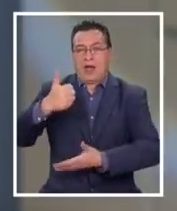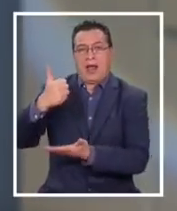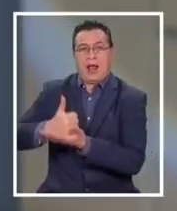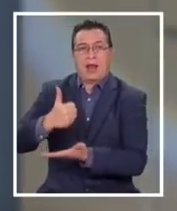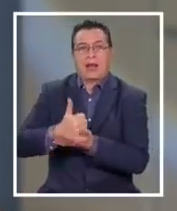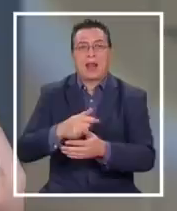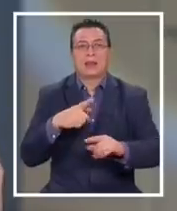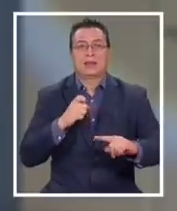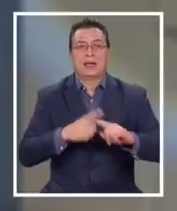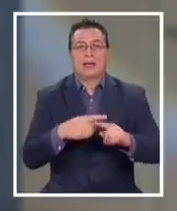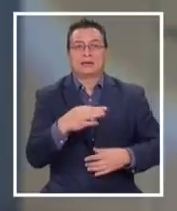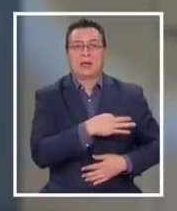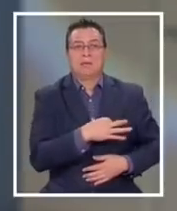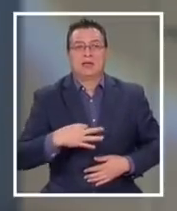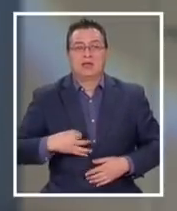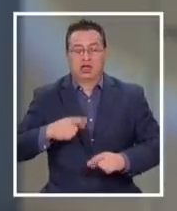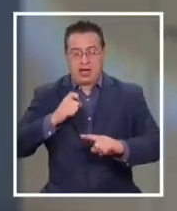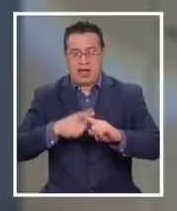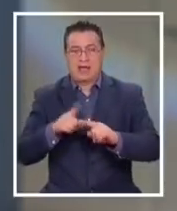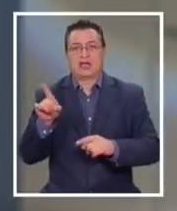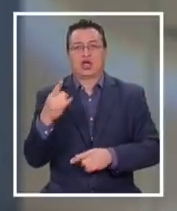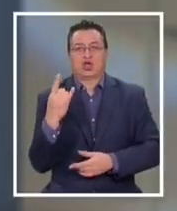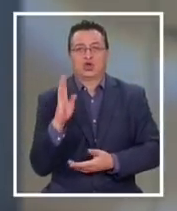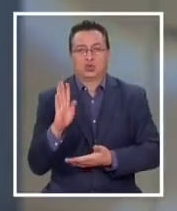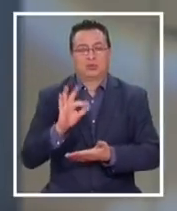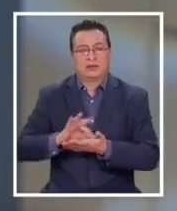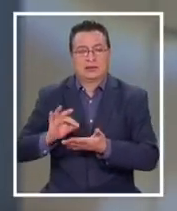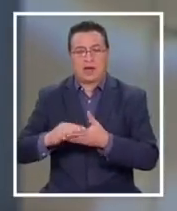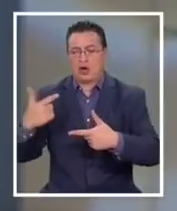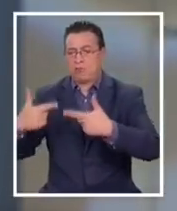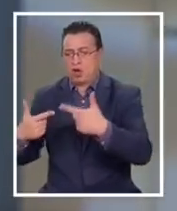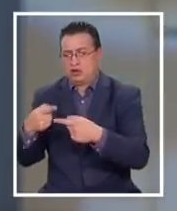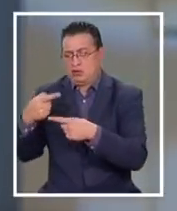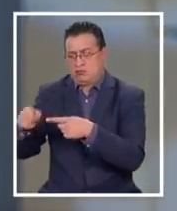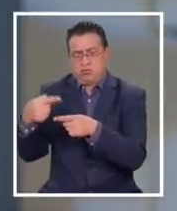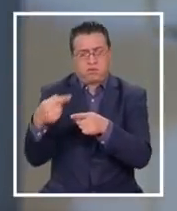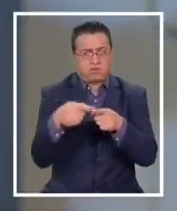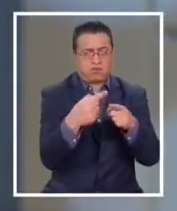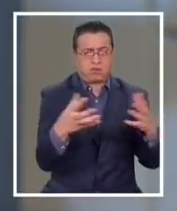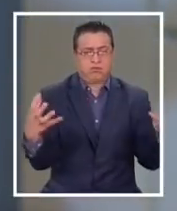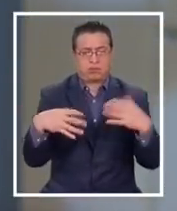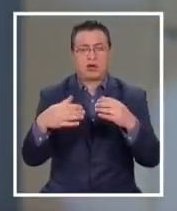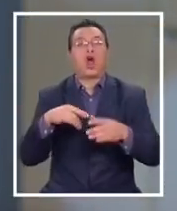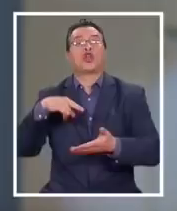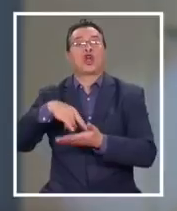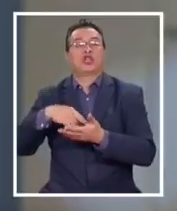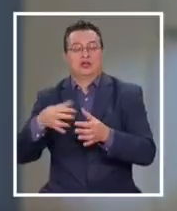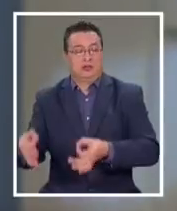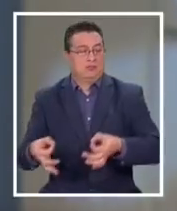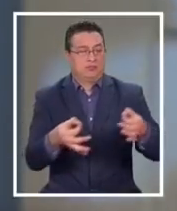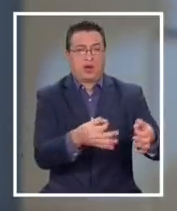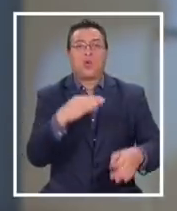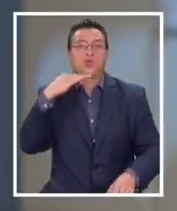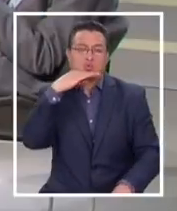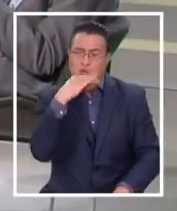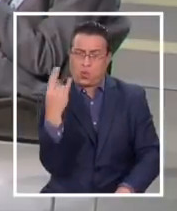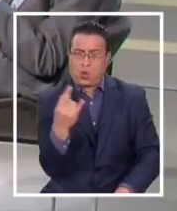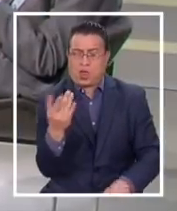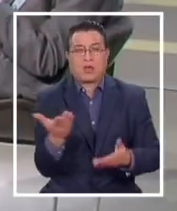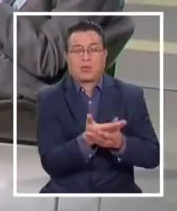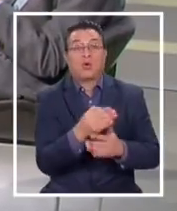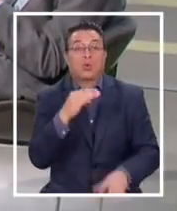alcaldes, exministros, exsubsecretarios de todos los colores políticos. Se presenta al Congreso. Está con suma urgencia. Se sigue